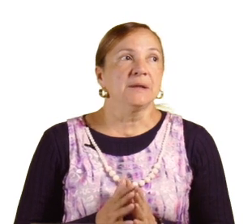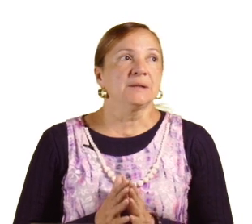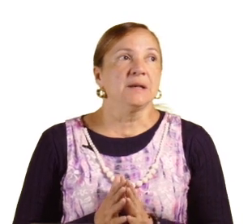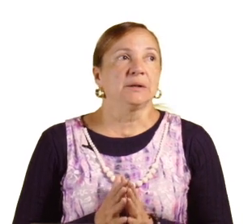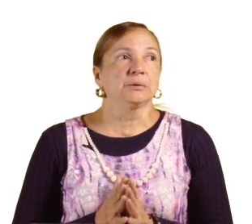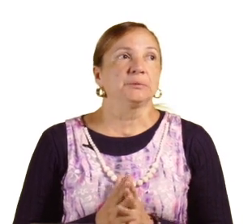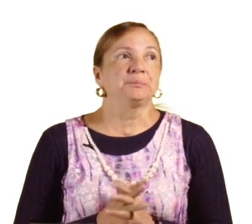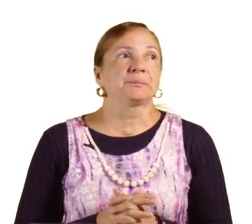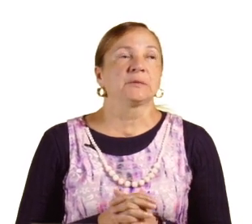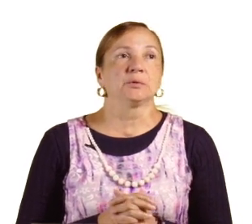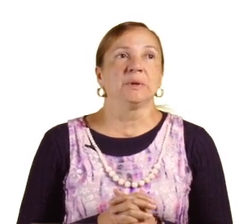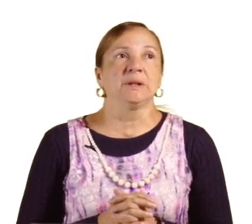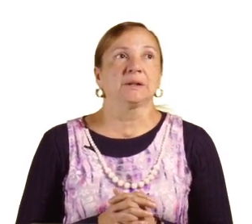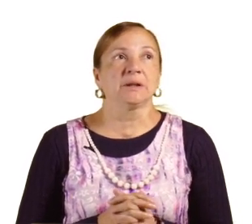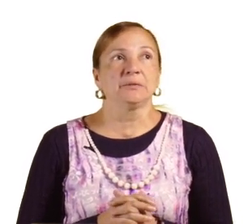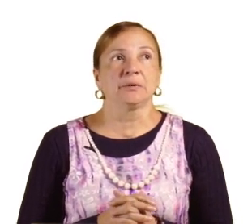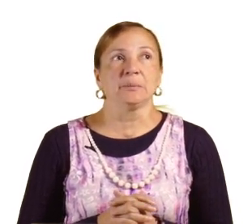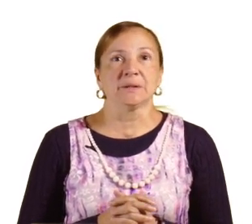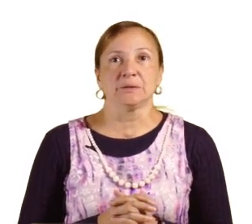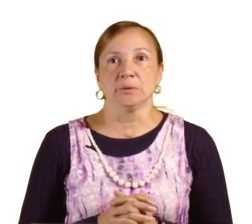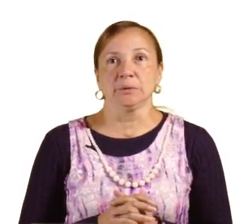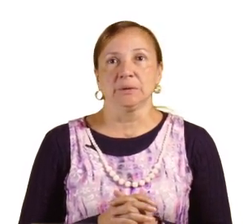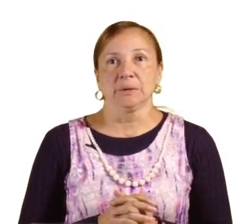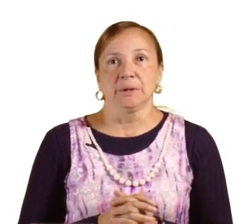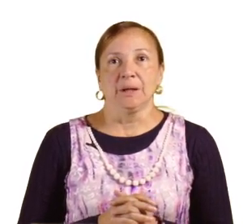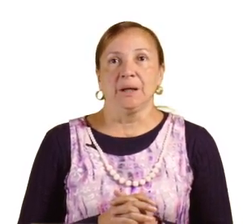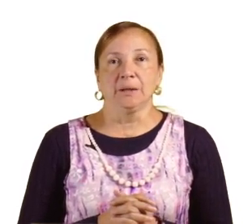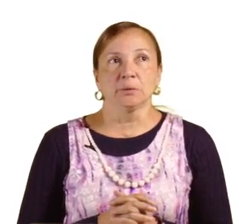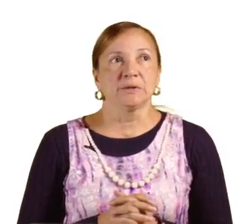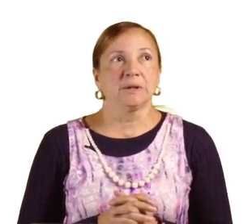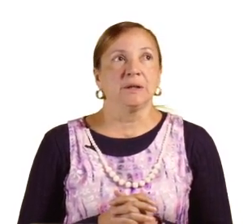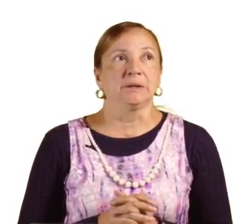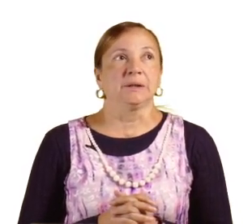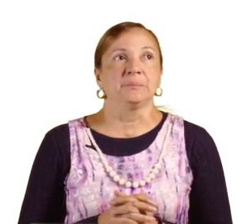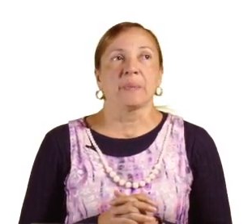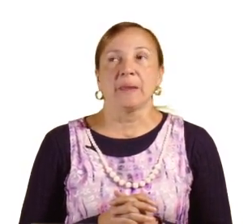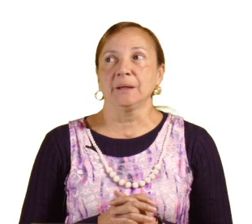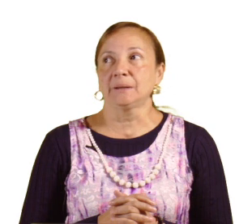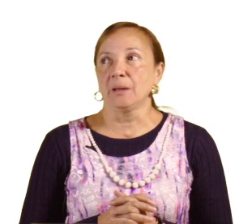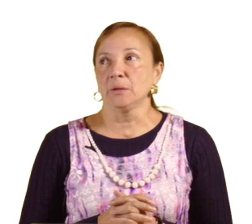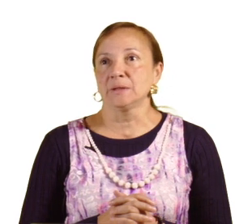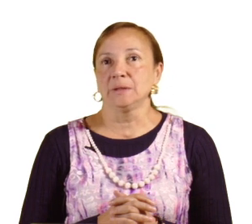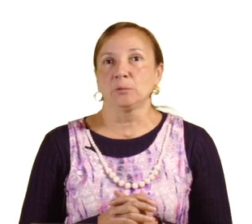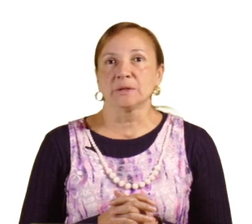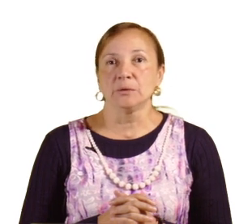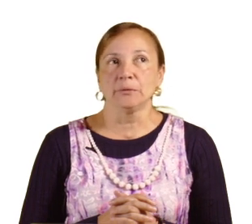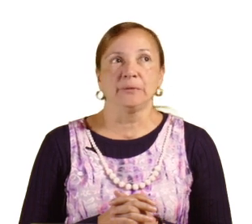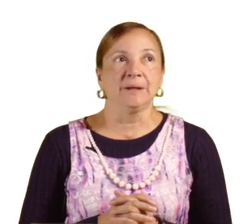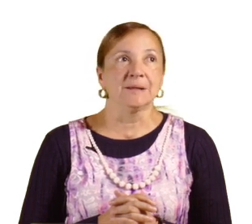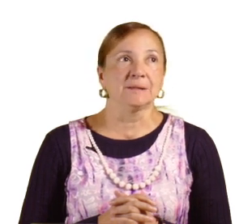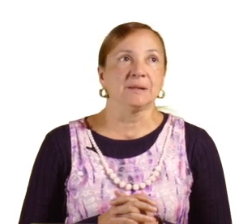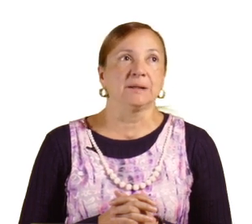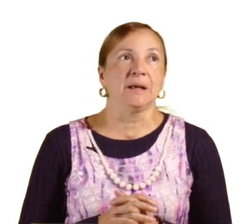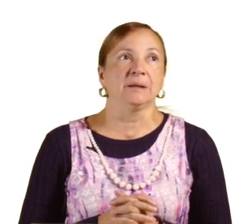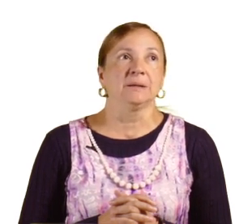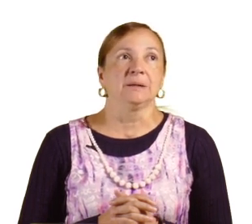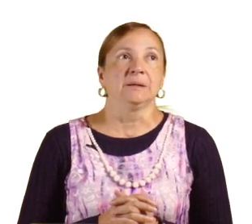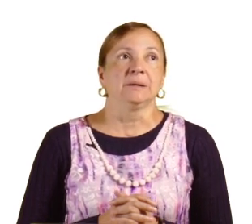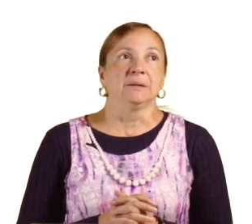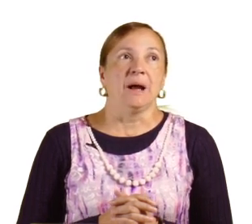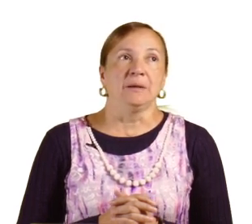estados financieros suministran información en lo siguiente: estado de situación